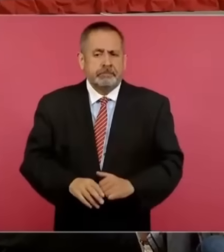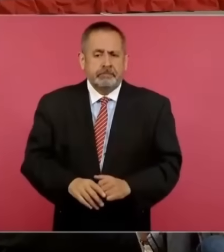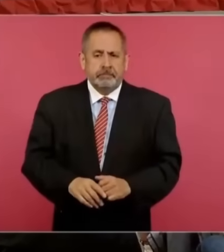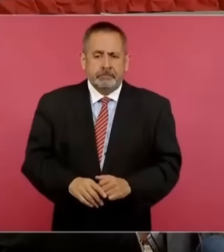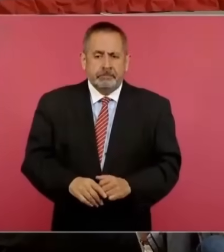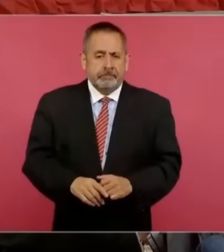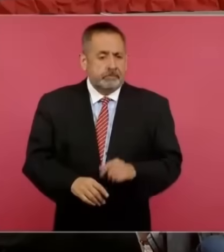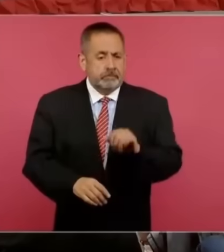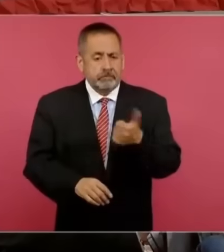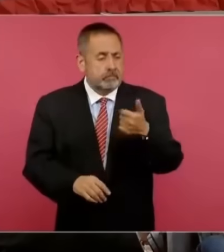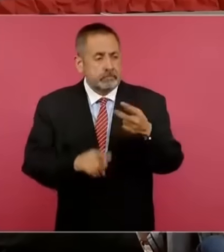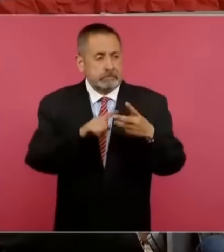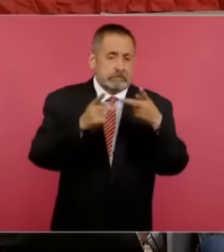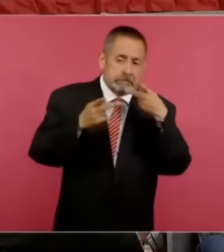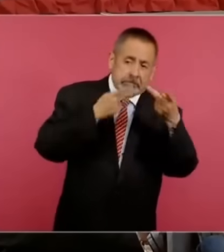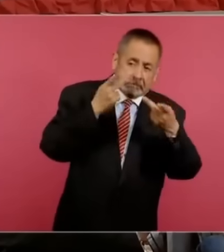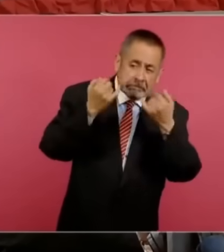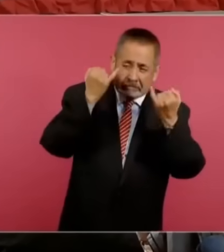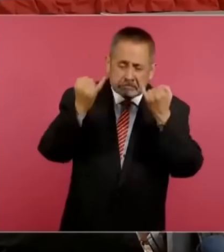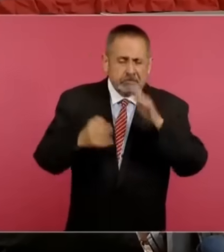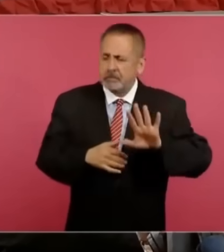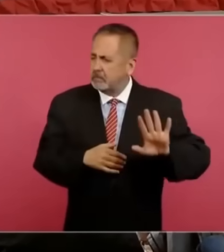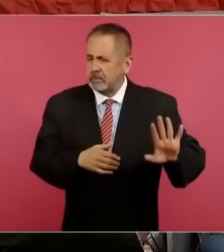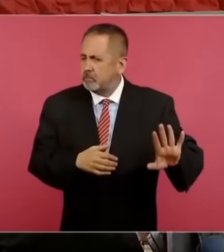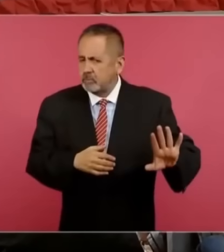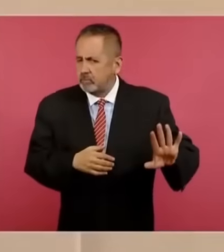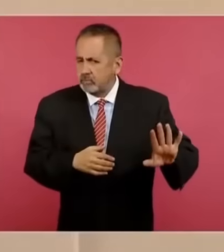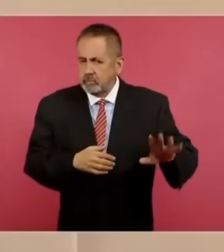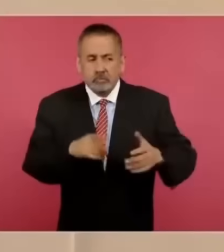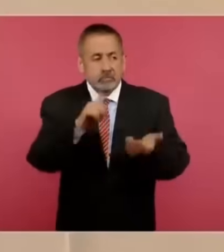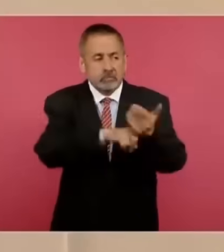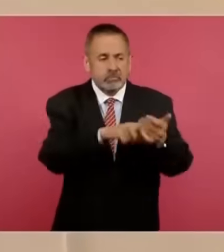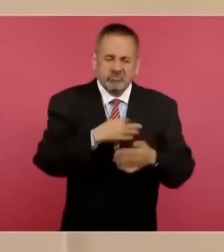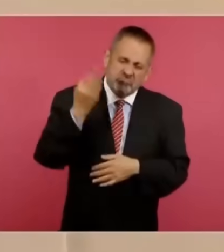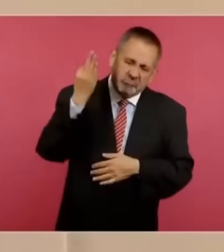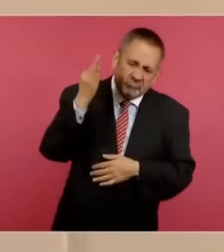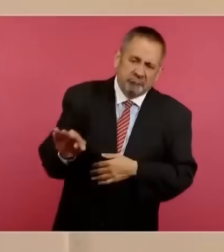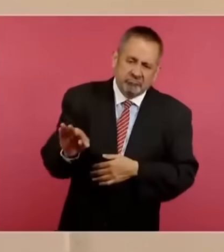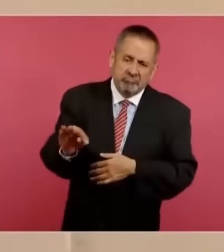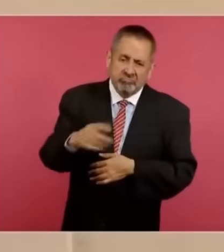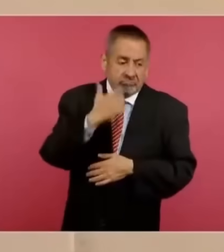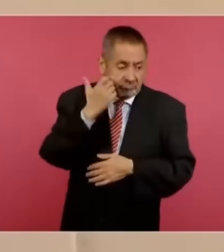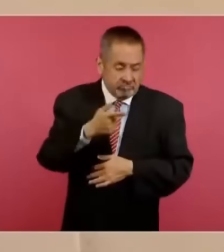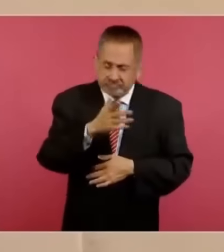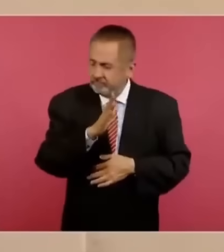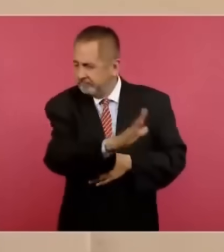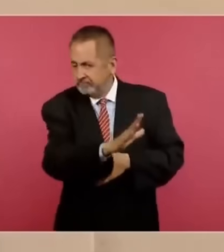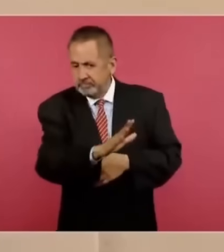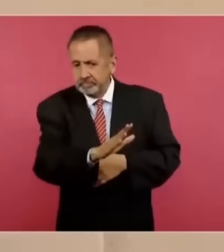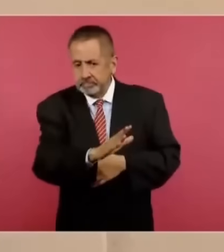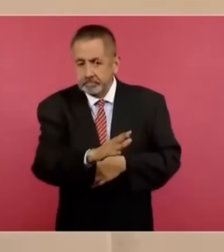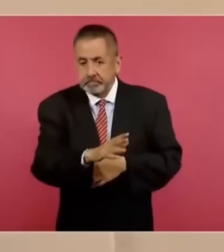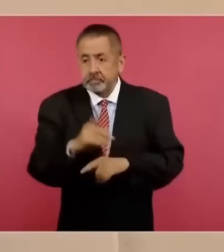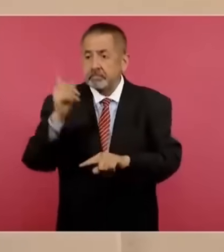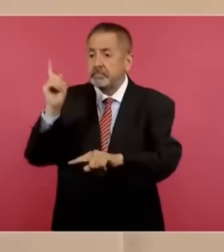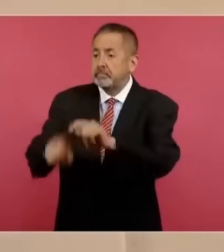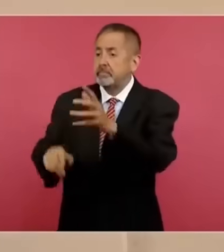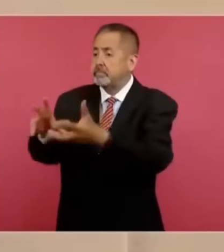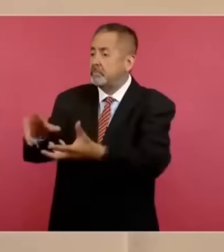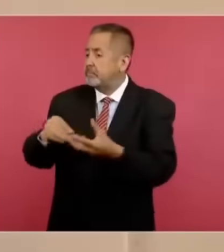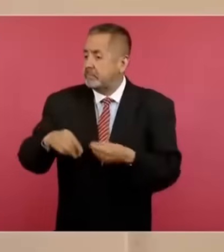El resto de las especulaciones al respecto son traición a la patria. Industrializar el